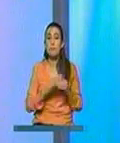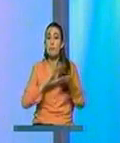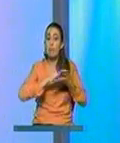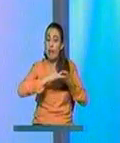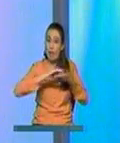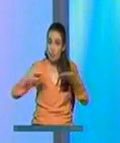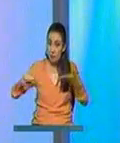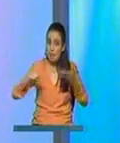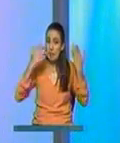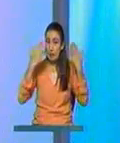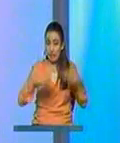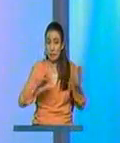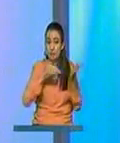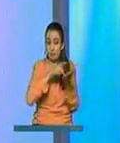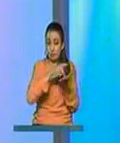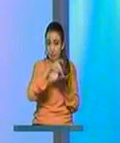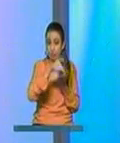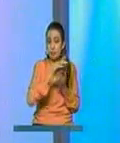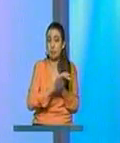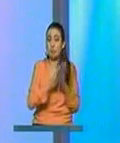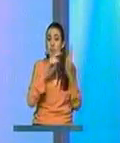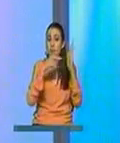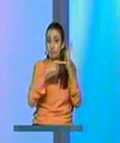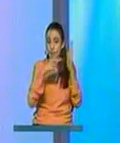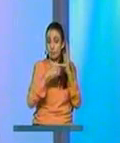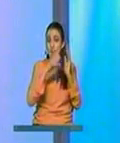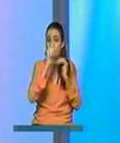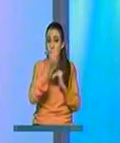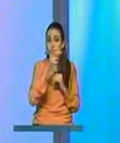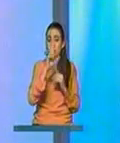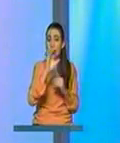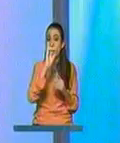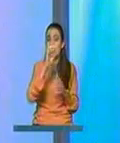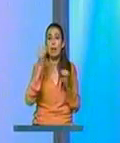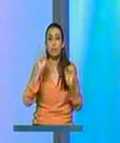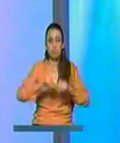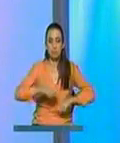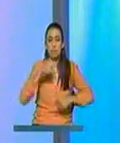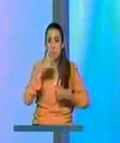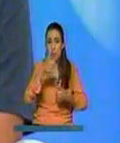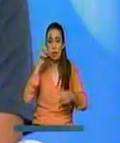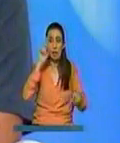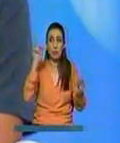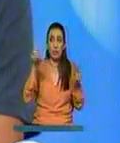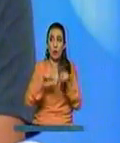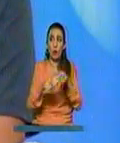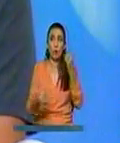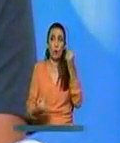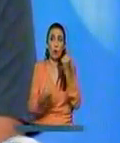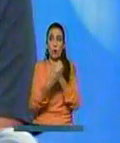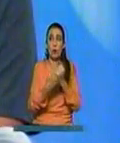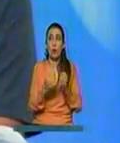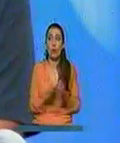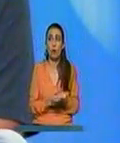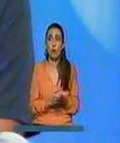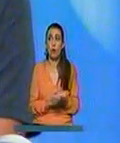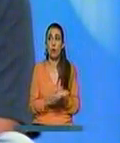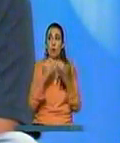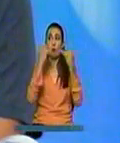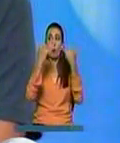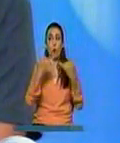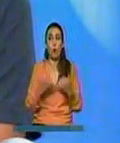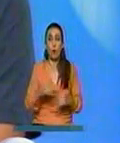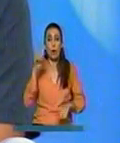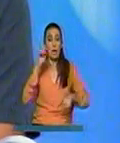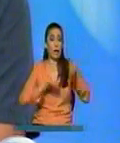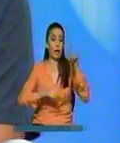del anticipo, del pago del anticipo del impuesto a la renta, sería un punto a favor del desarrollo de ustedes, ¿no? Completamente. Ahora, también yo creo que hay otras